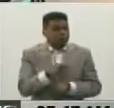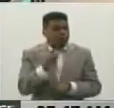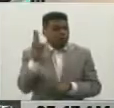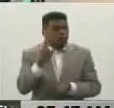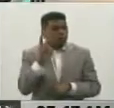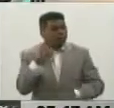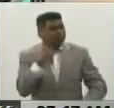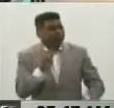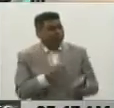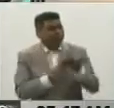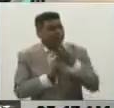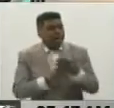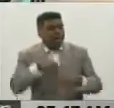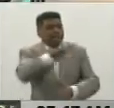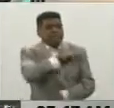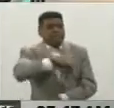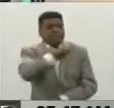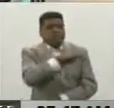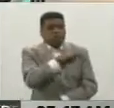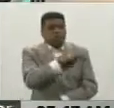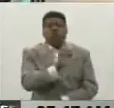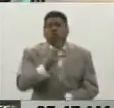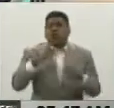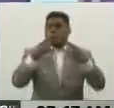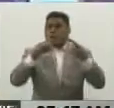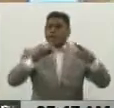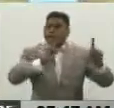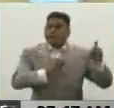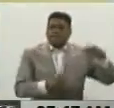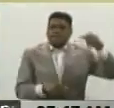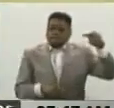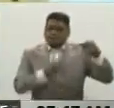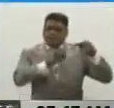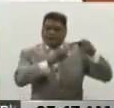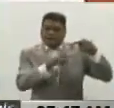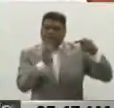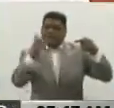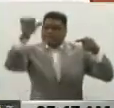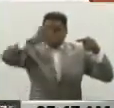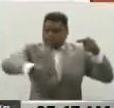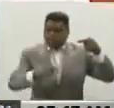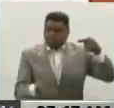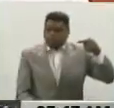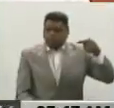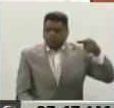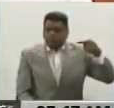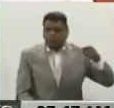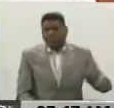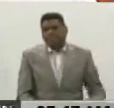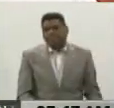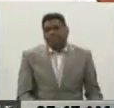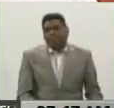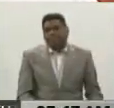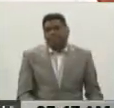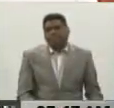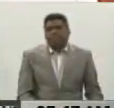misión Robinson, de lo negativo que también puede ser desde el punto de vista económico, las redes sociales? A ver, sin duda,